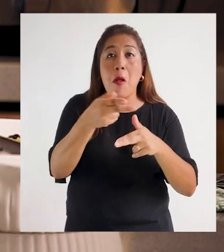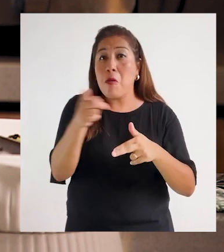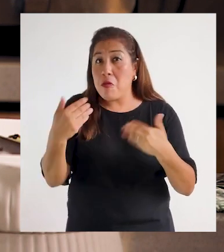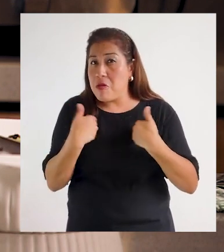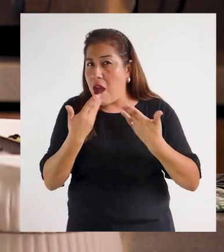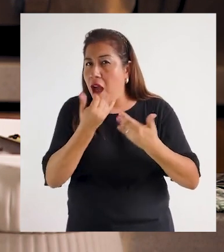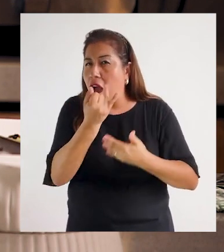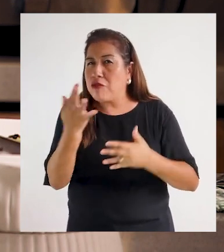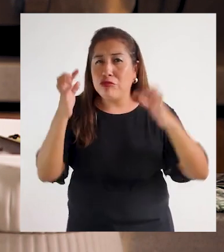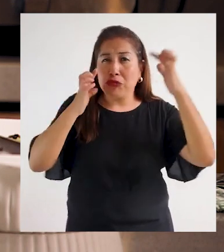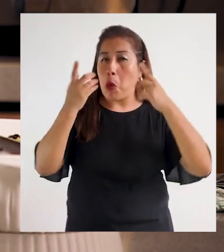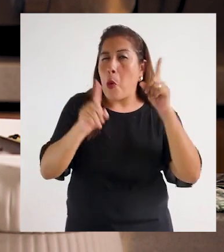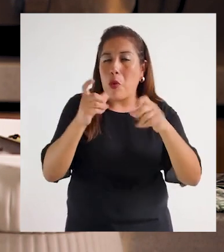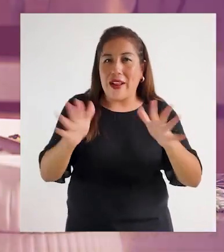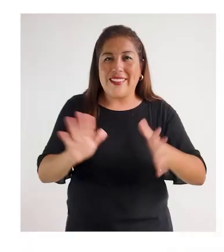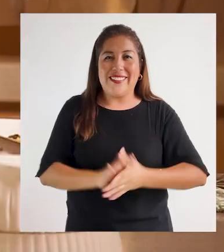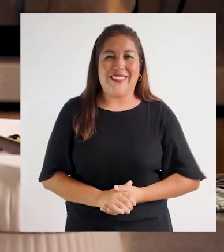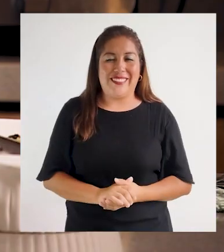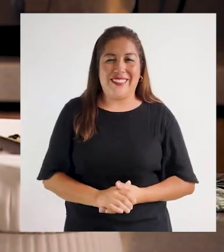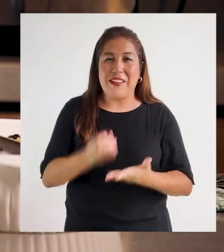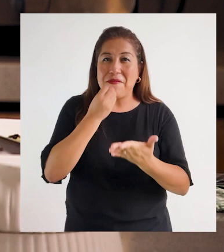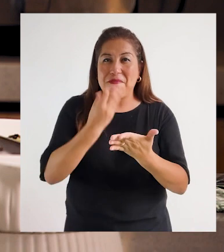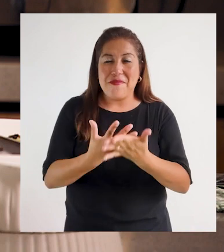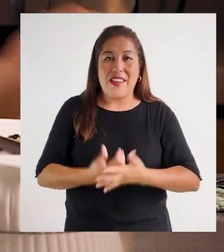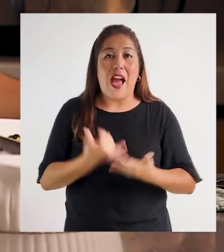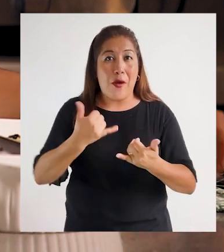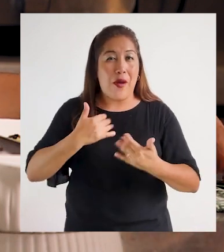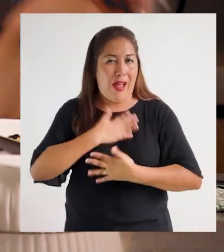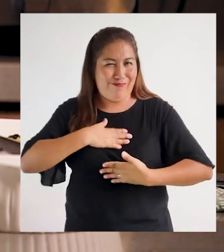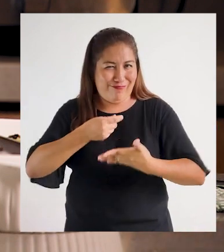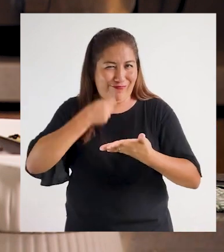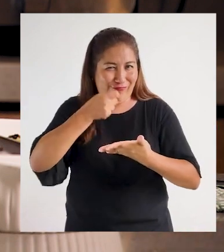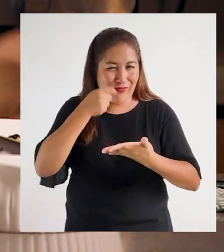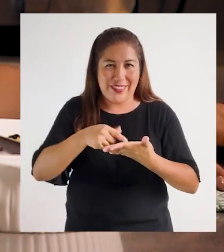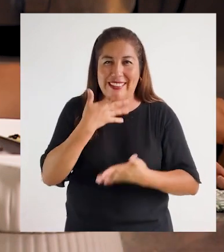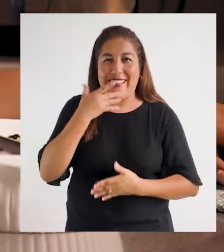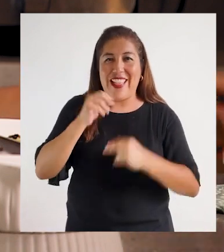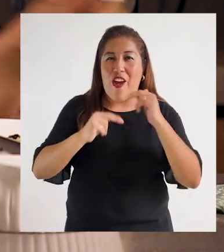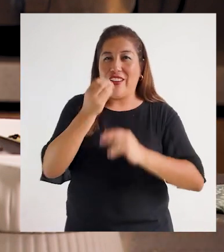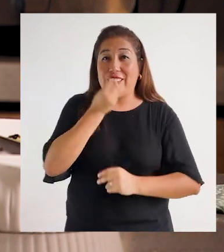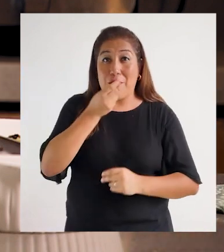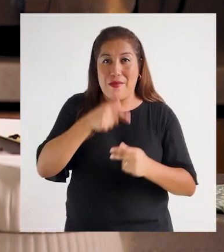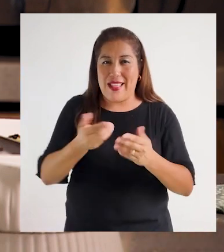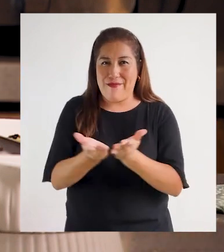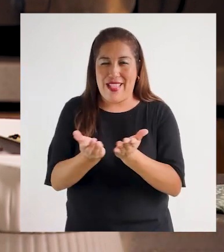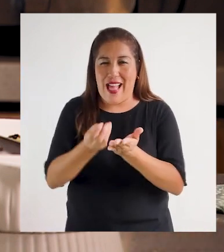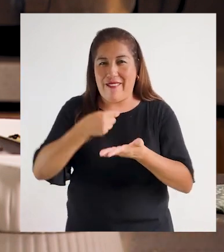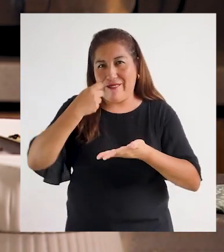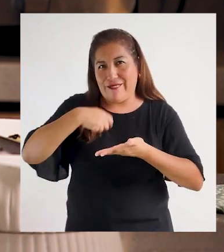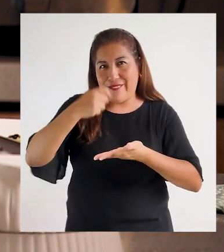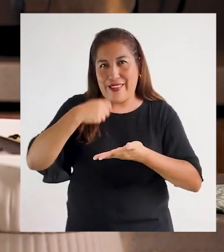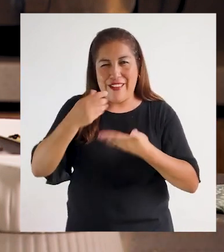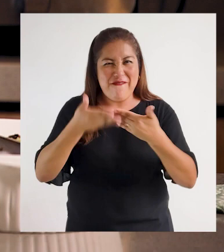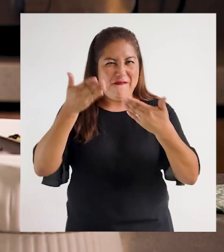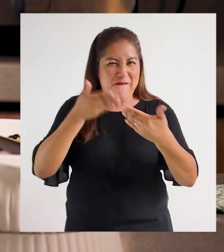alguna duda o cualquier consulta. Bueno, ahora sí, a disfrutar este rico y nutritivo platillo, que